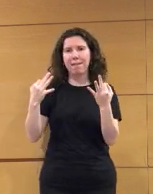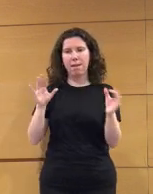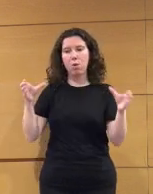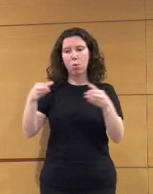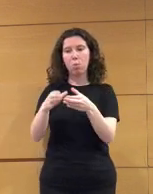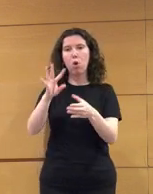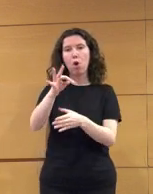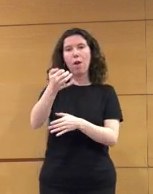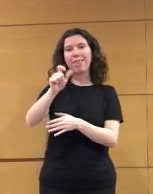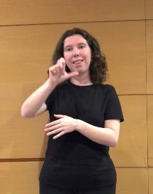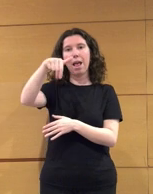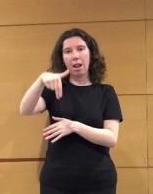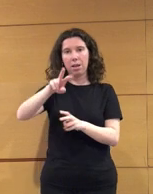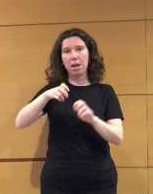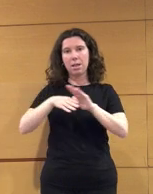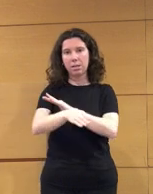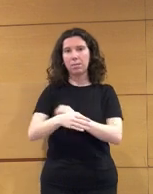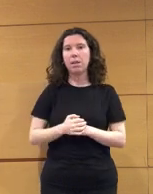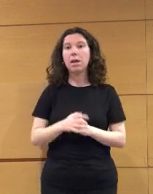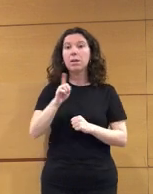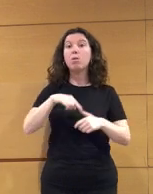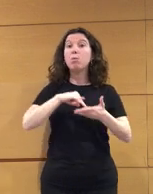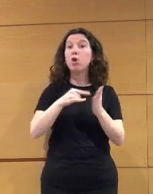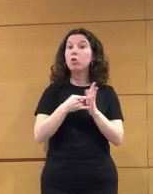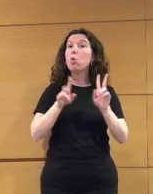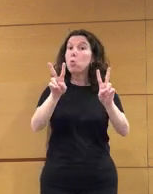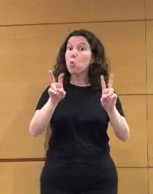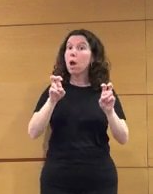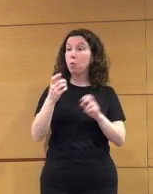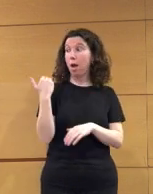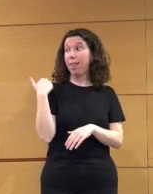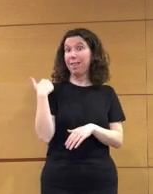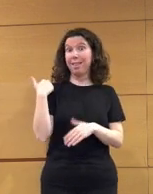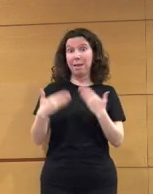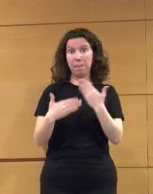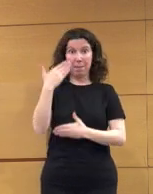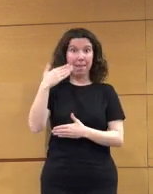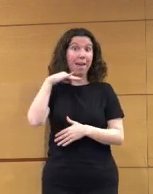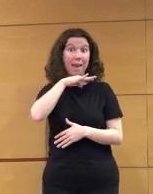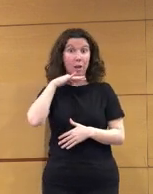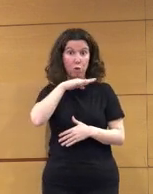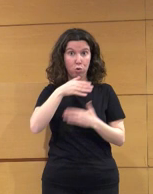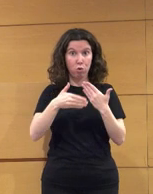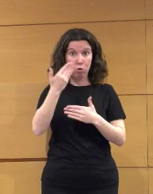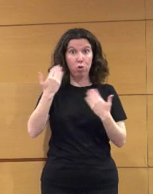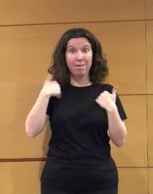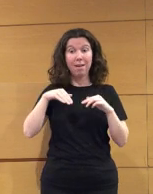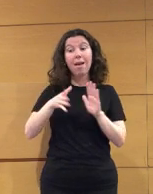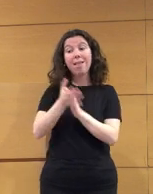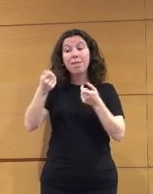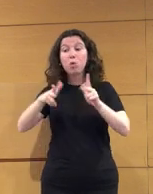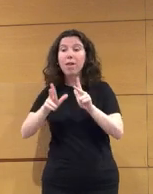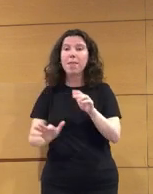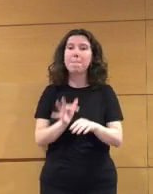accesibilidad, y un nuevo proyecto que hemos comenzado hace unos meses, en enero, sobre democracia y accesibilidad, un